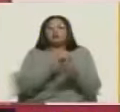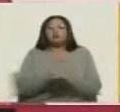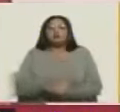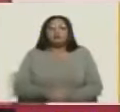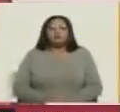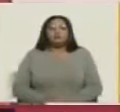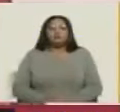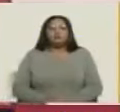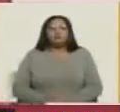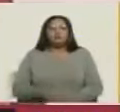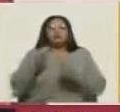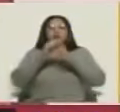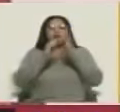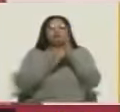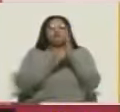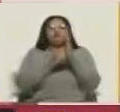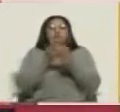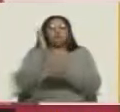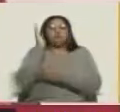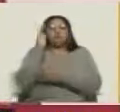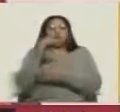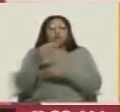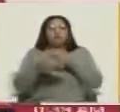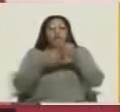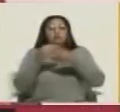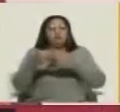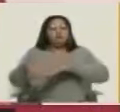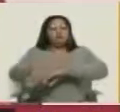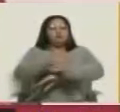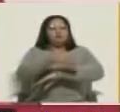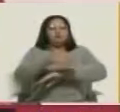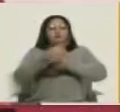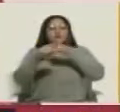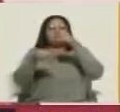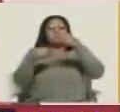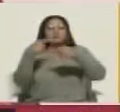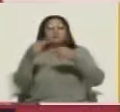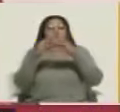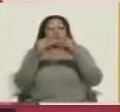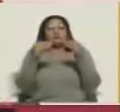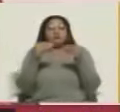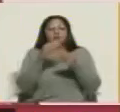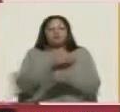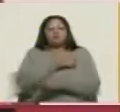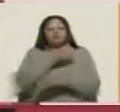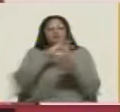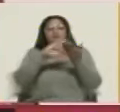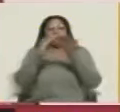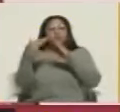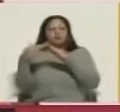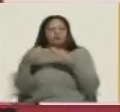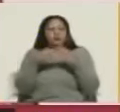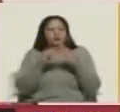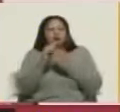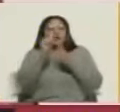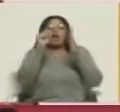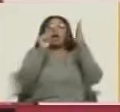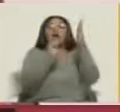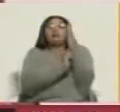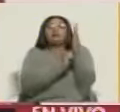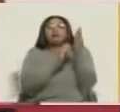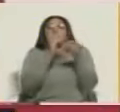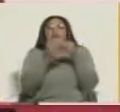de la asamblea realizada en la calle. Luego, todos los jefes de comunidades, con el acta de la